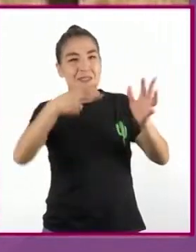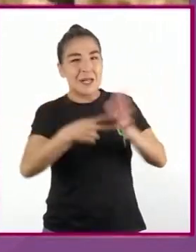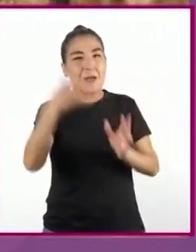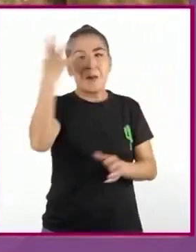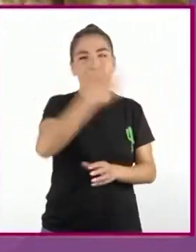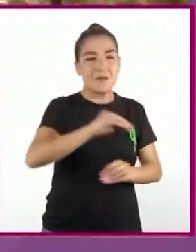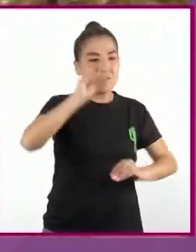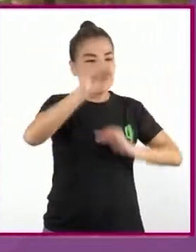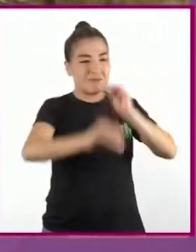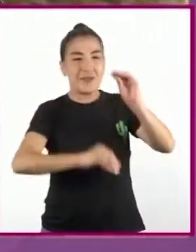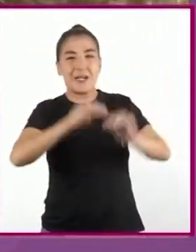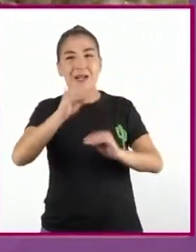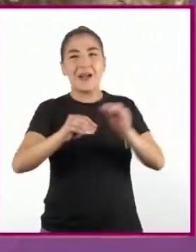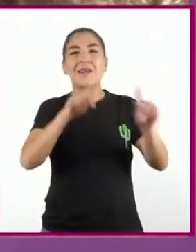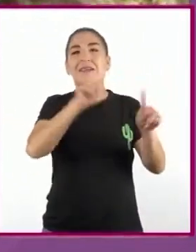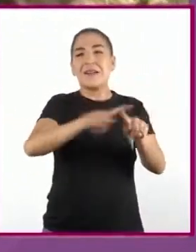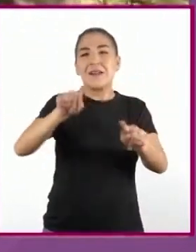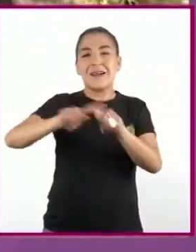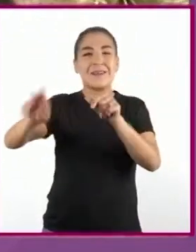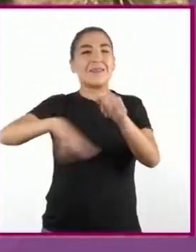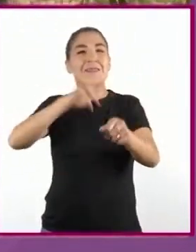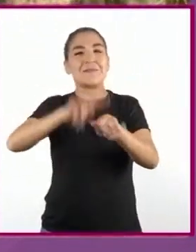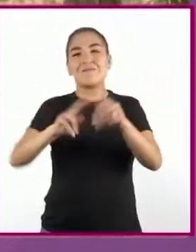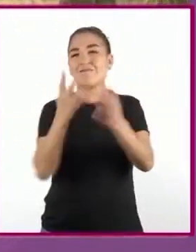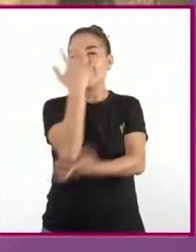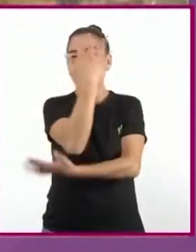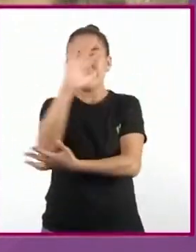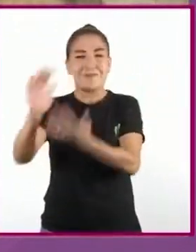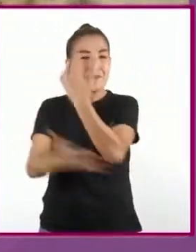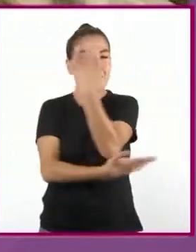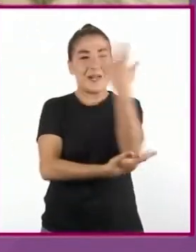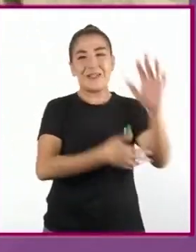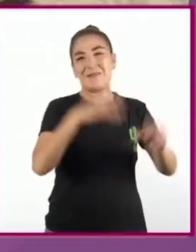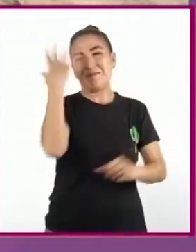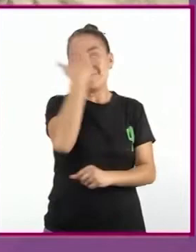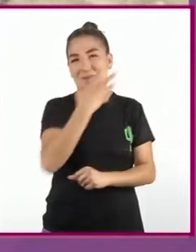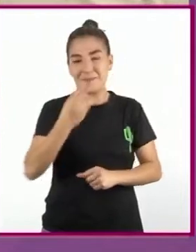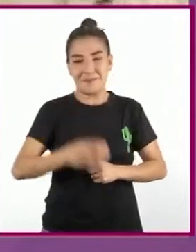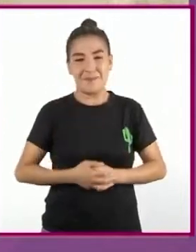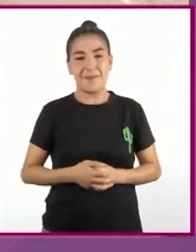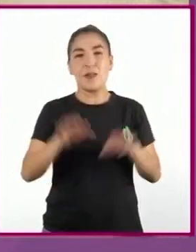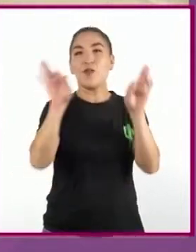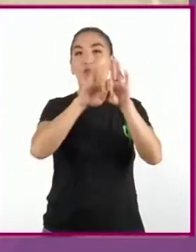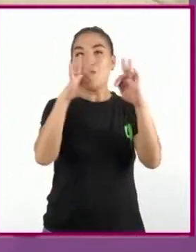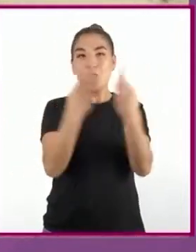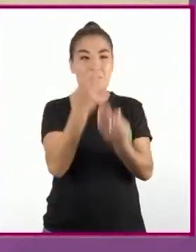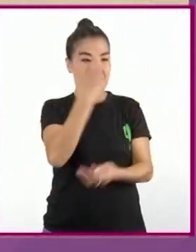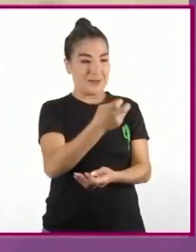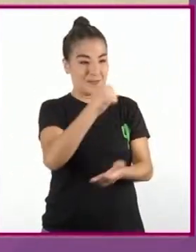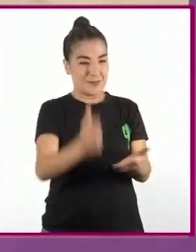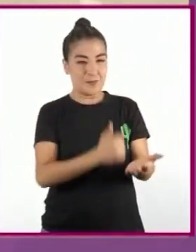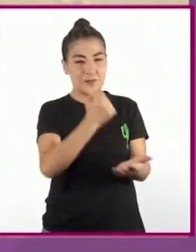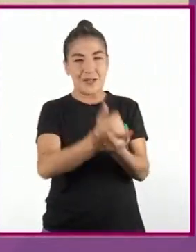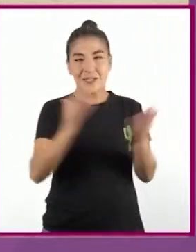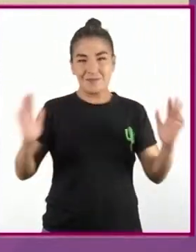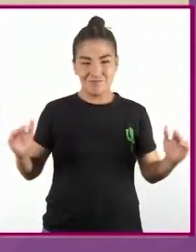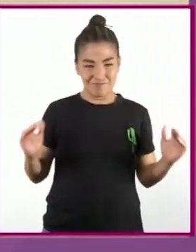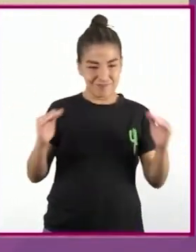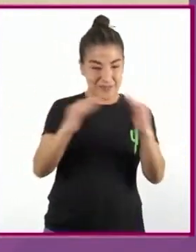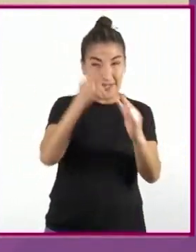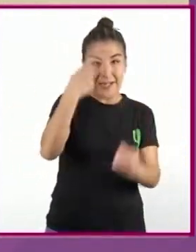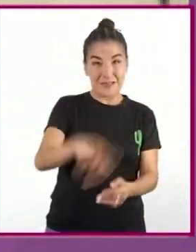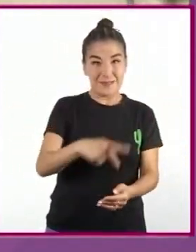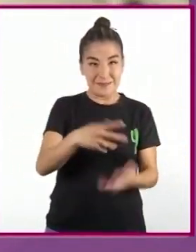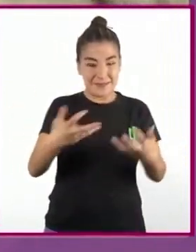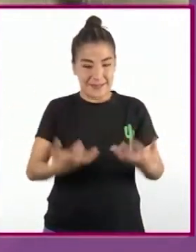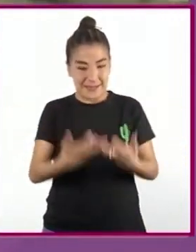de habitación en donde la naturaleza es el eje rector. La forma como la ciudad se encuentra dispuesta en el terreno